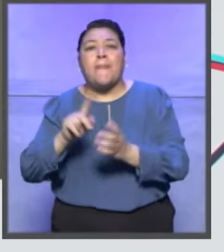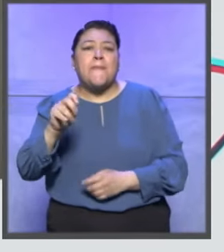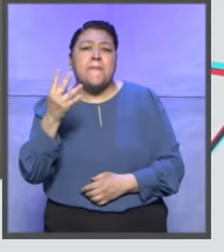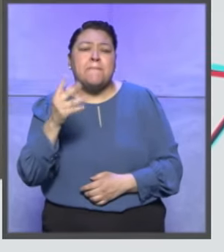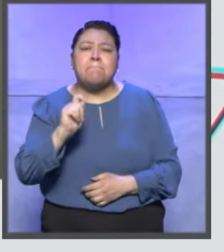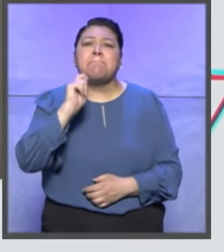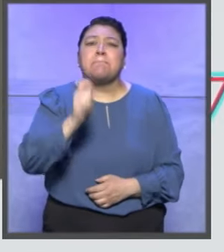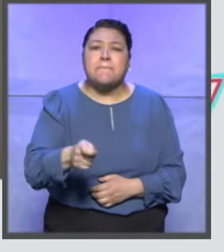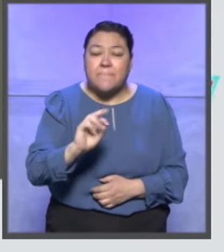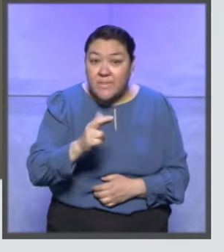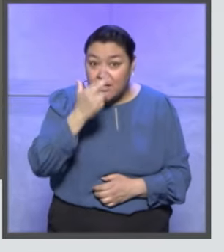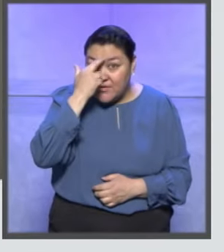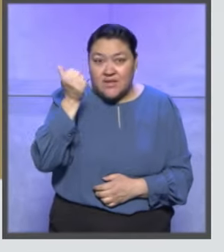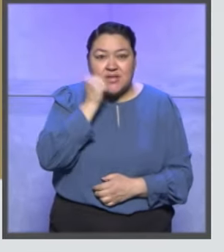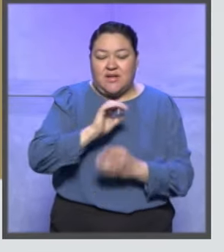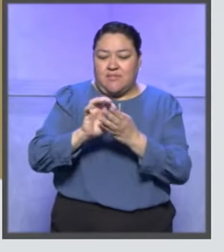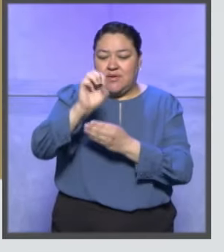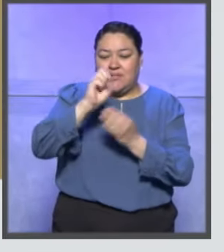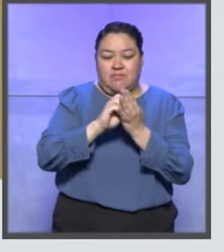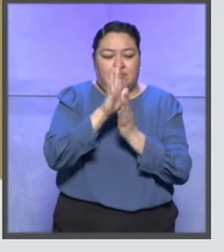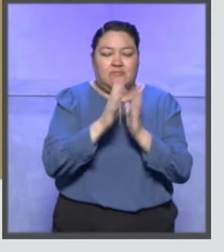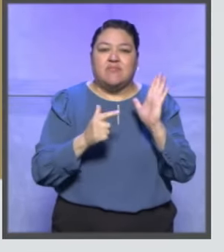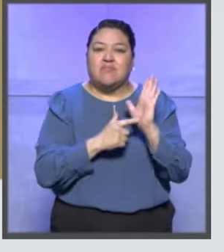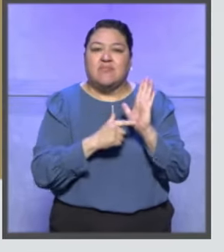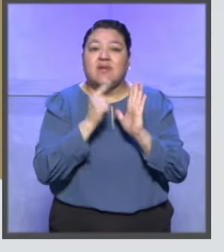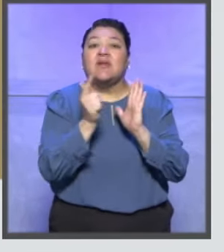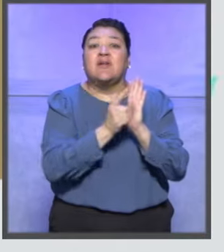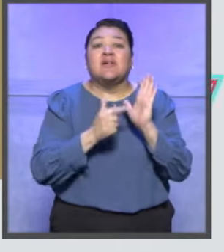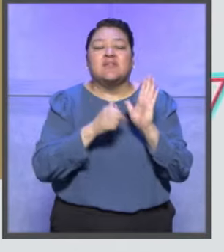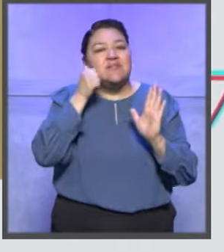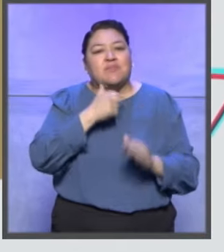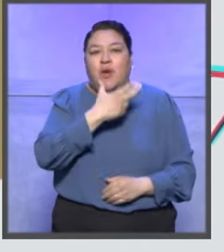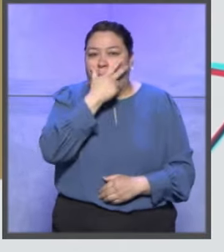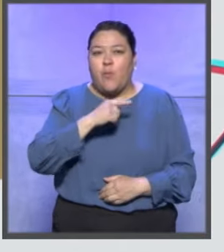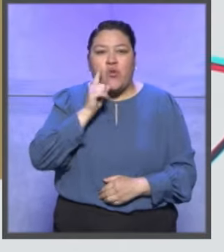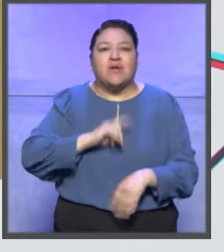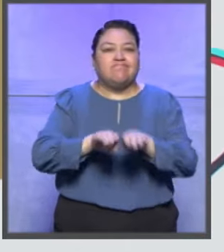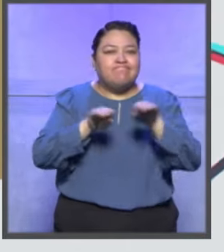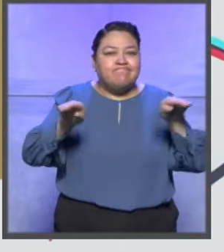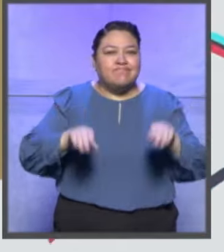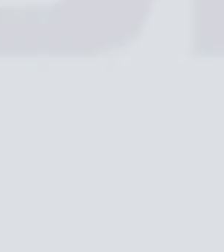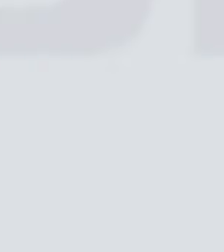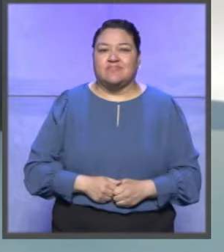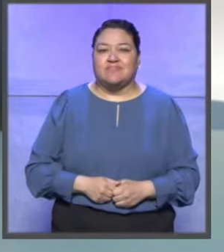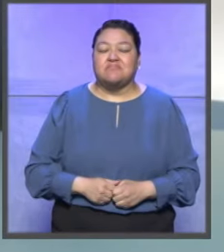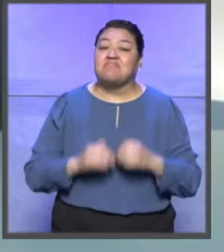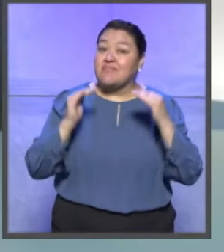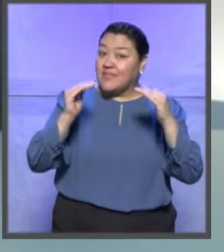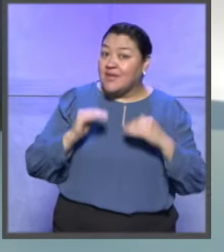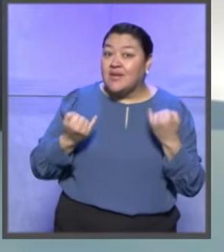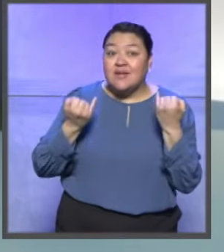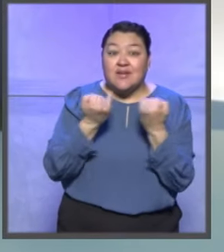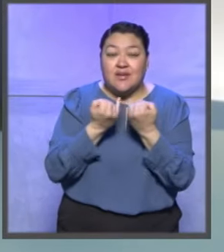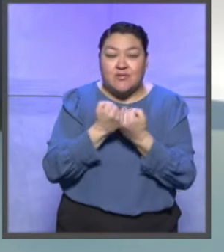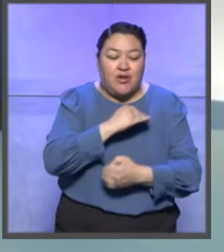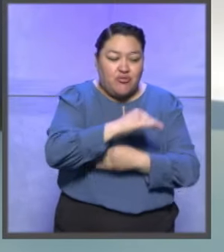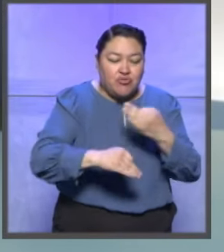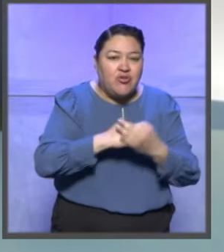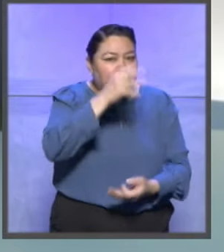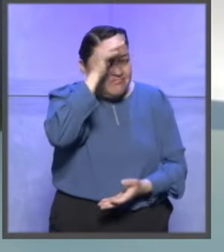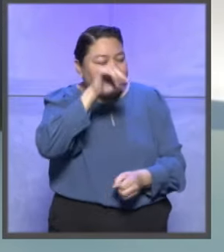2023-2024, esto con base en el principio constitucional de paridad de género. Finalmente,